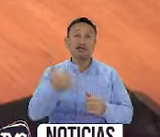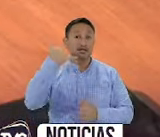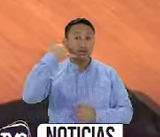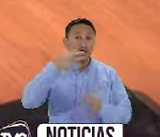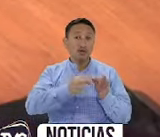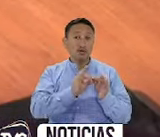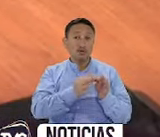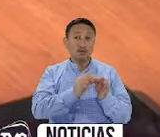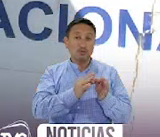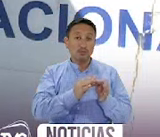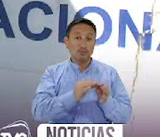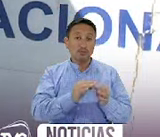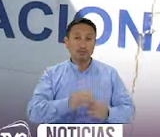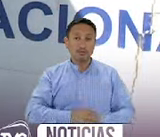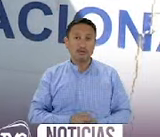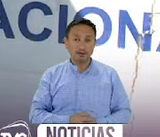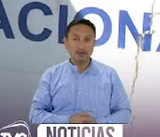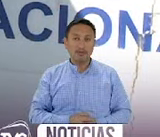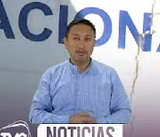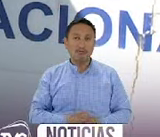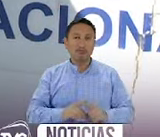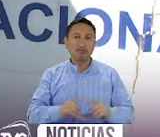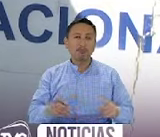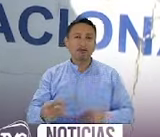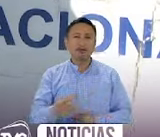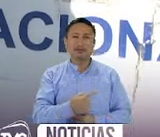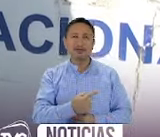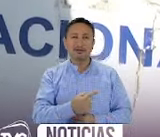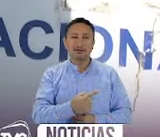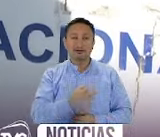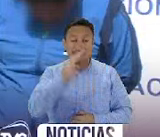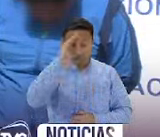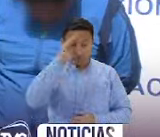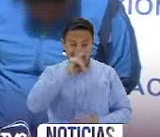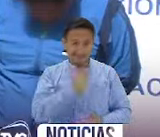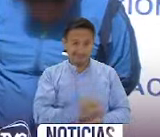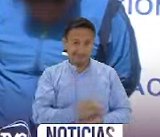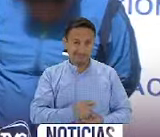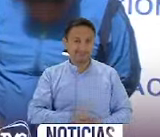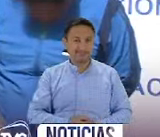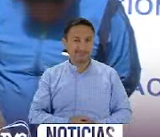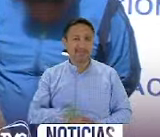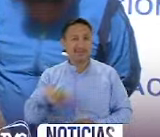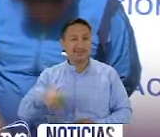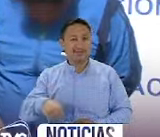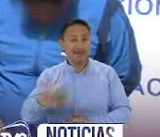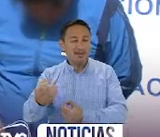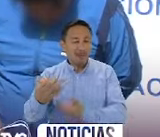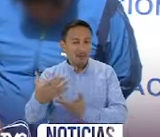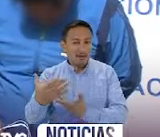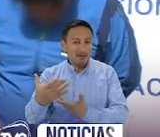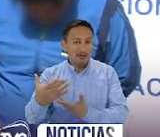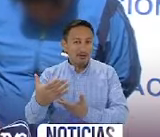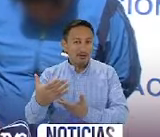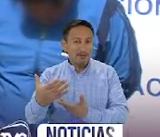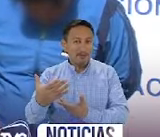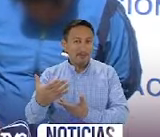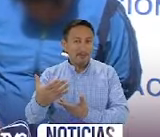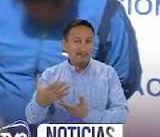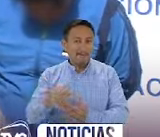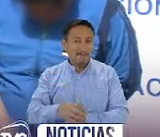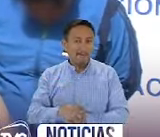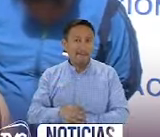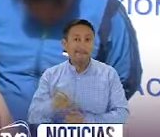comprarlos, pero poco o nada le creyó la autoridad. Hicimos ya el cotejamiento de información con el Colegio de